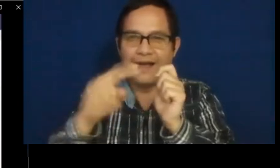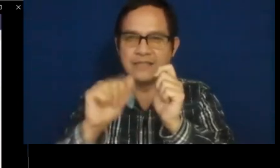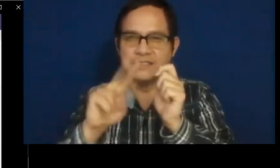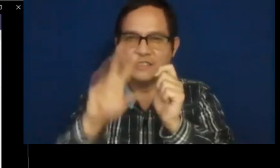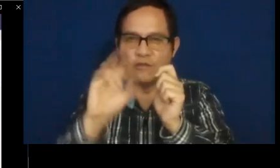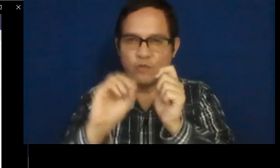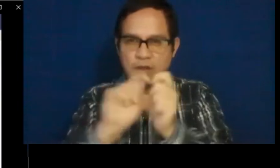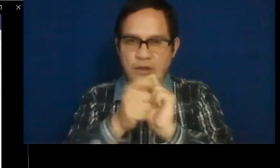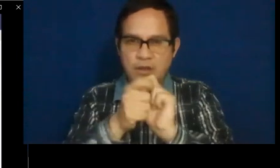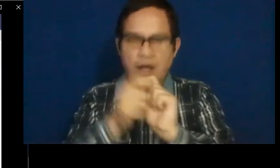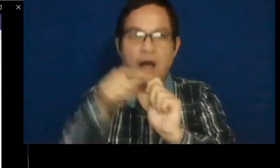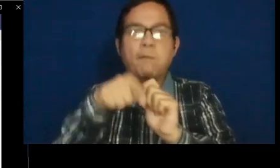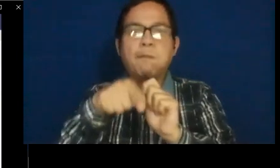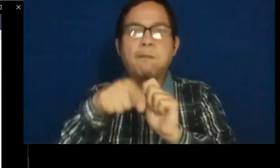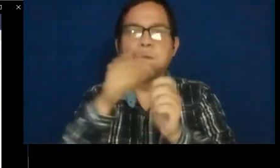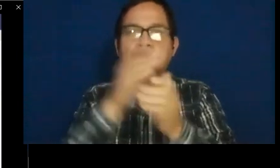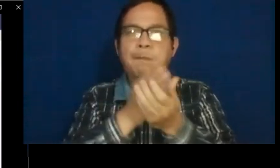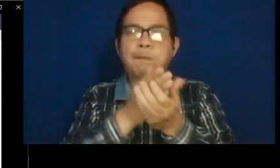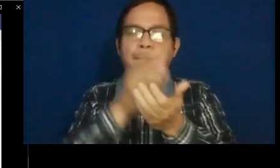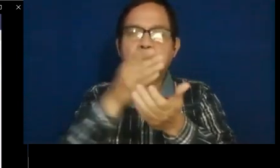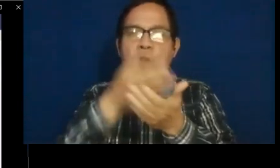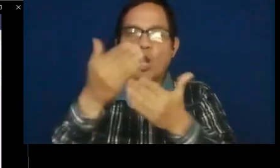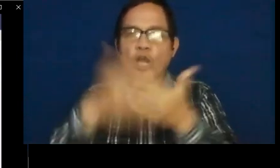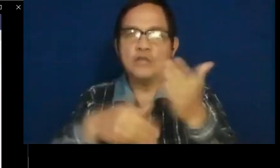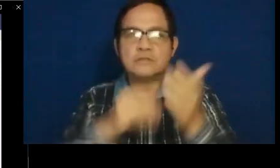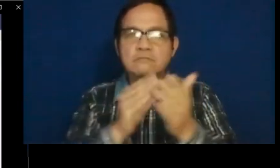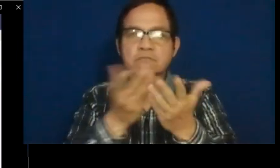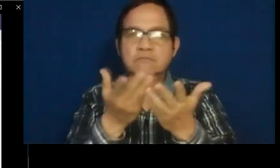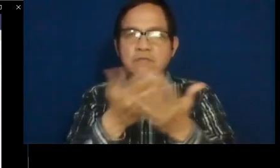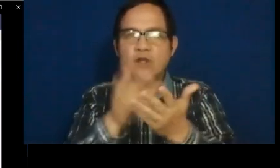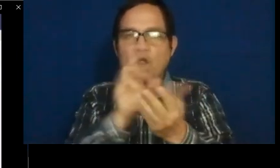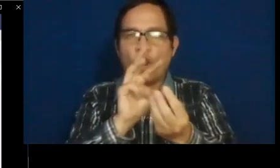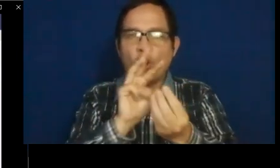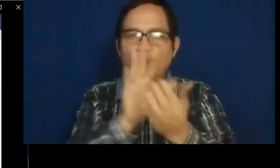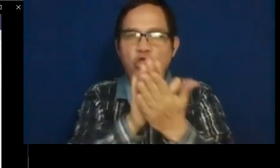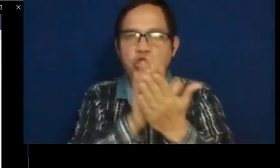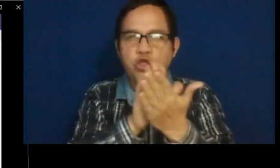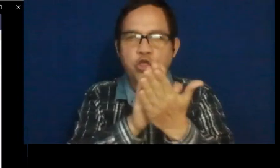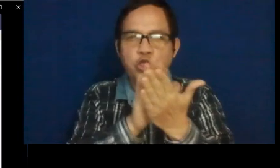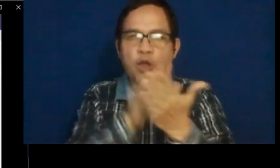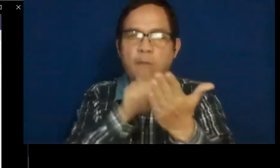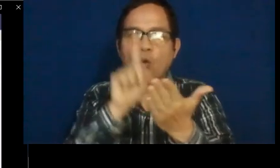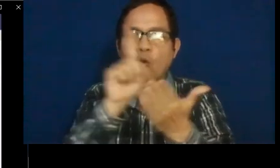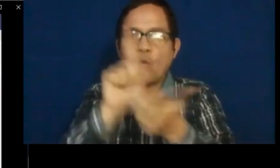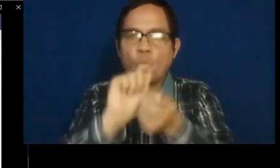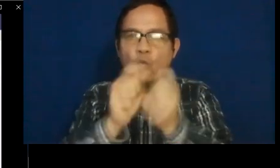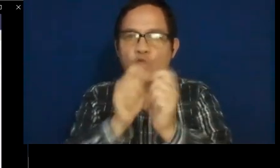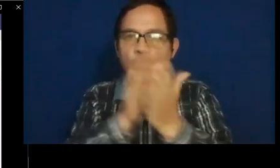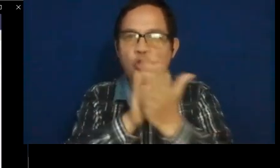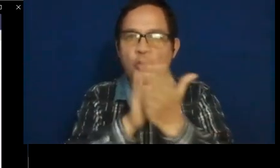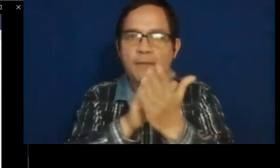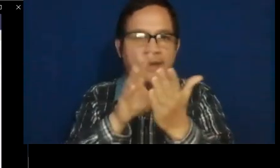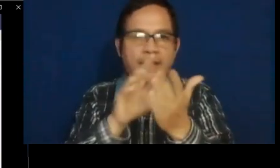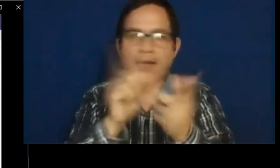en la sección de archivos, que es donde normalmente tenemos los documentos, voy a cambiarles uno de los documentos. Si usted